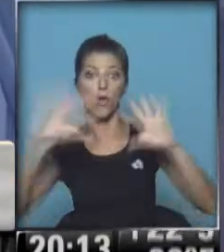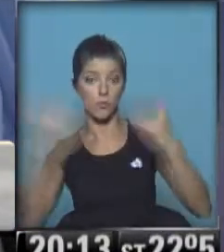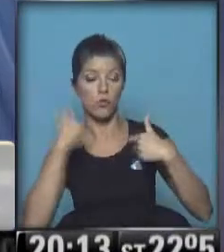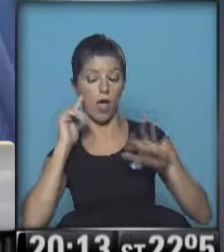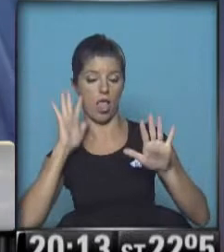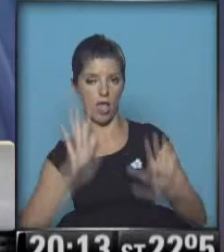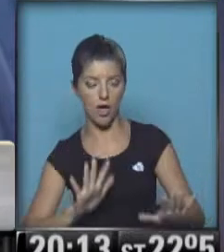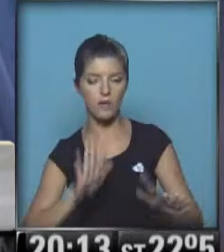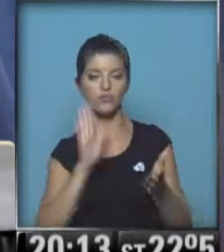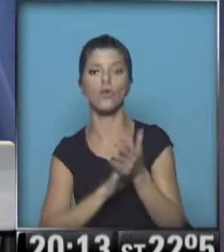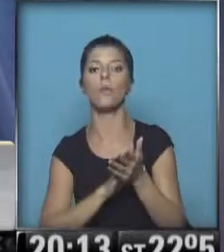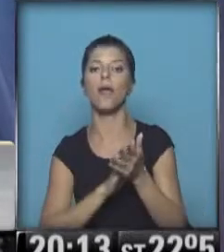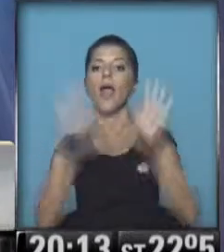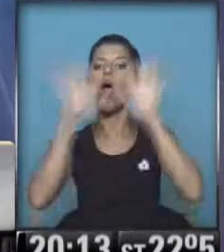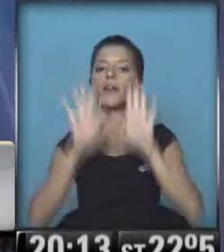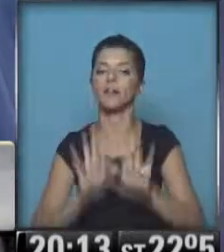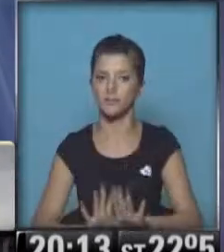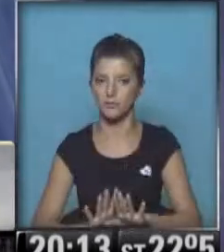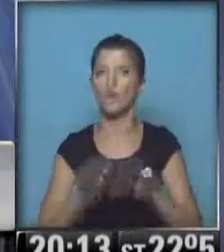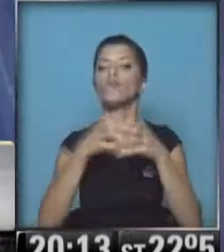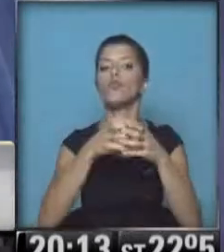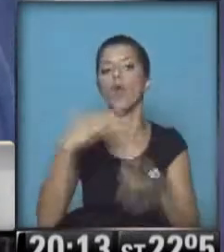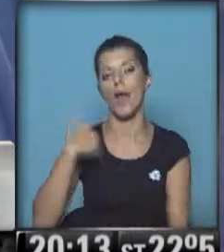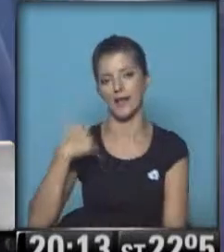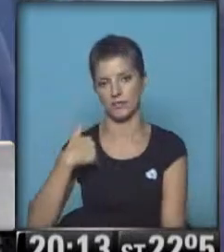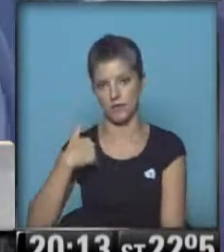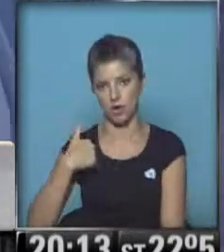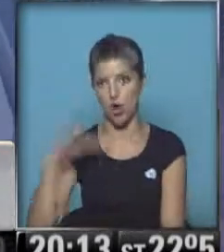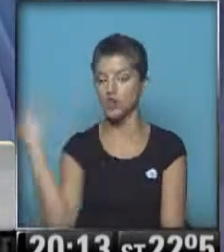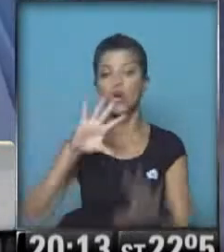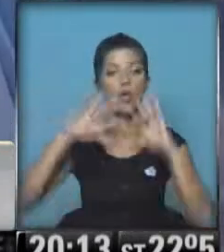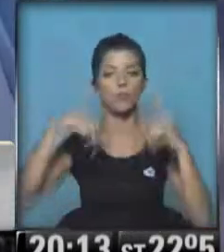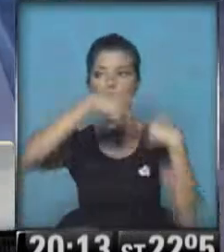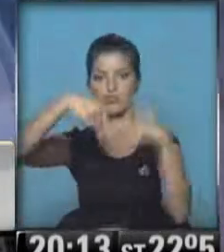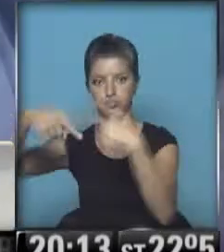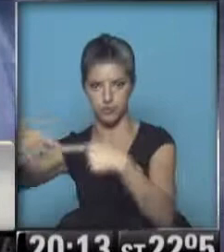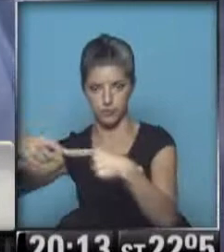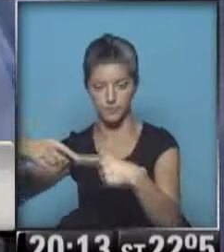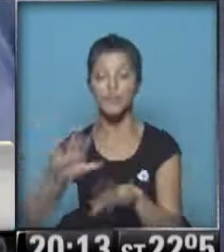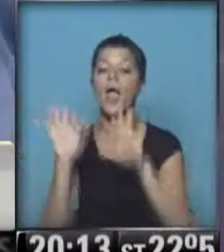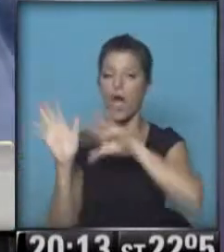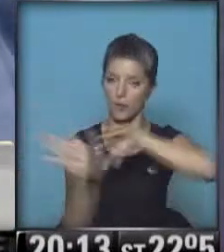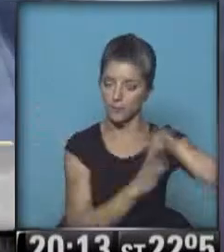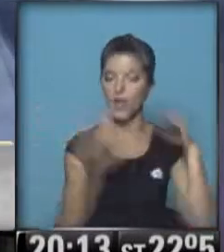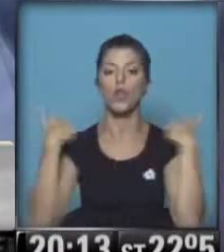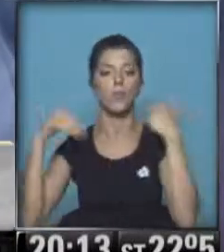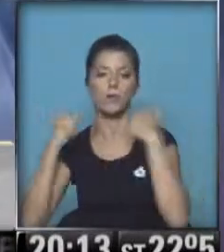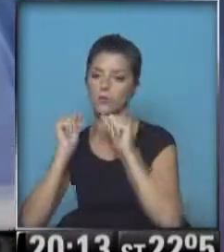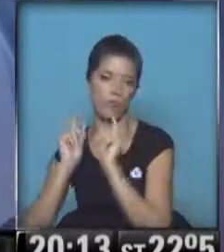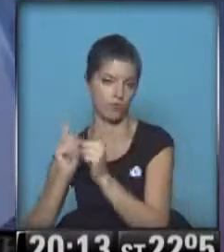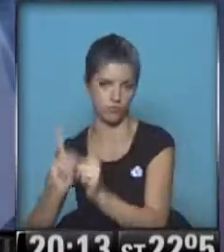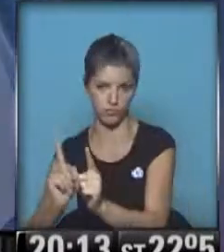importante con respecto a la organización del fútbol argentino. Eso es cierto. Bueno, en lo deportivo insistimos, nada va a